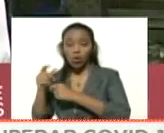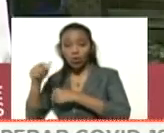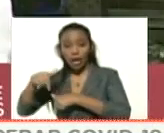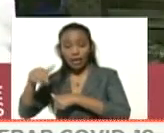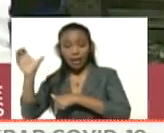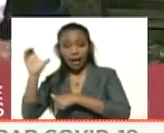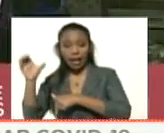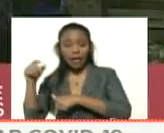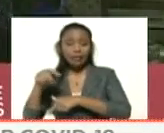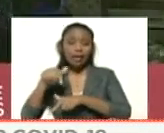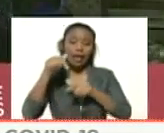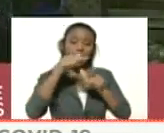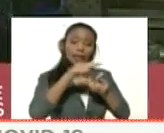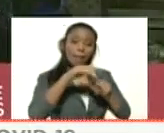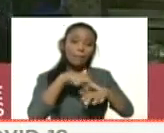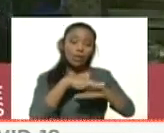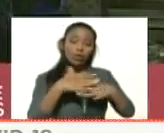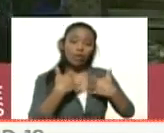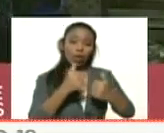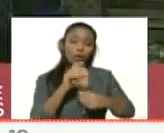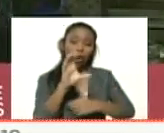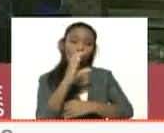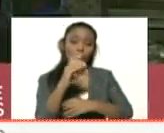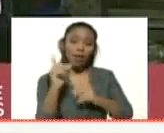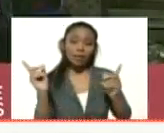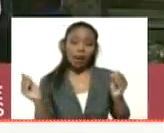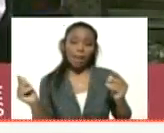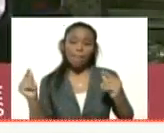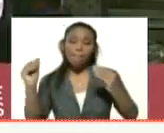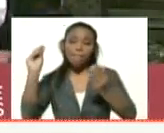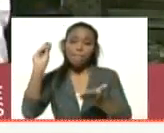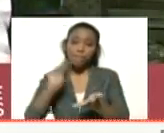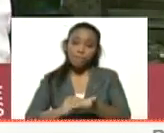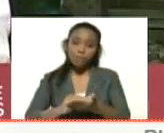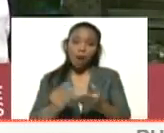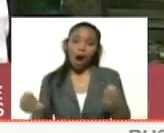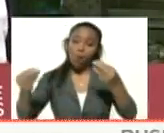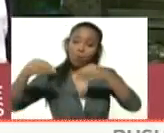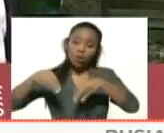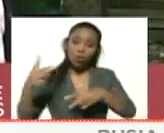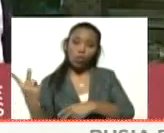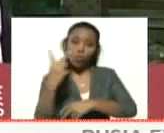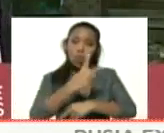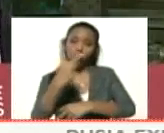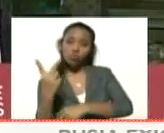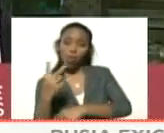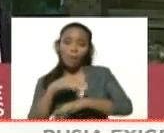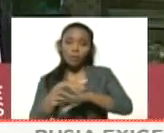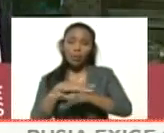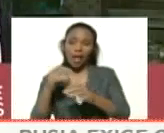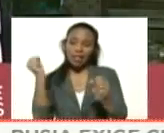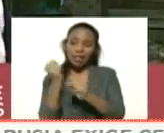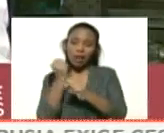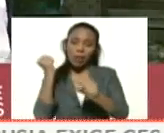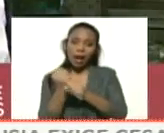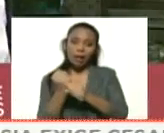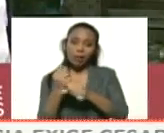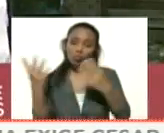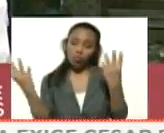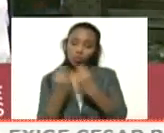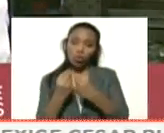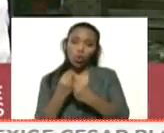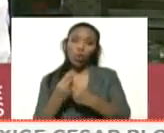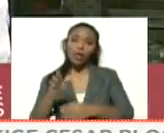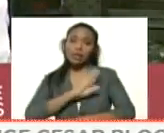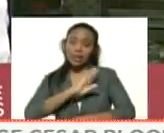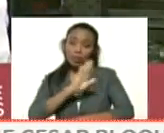de Colombia, y se establecieron puntos básicos de coordinación para trabajar lo que